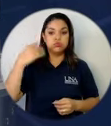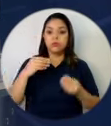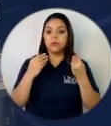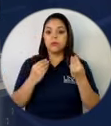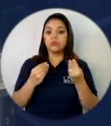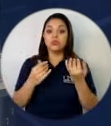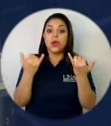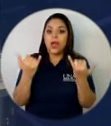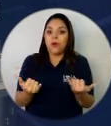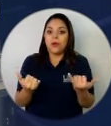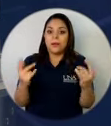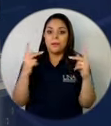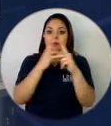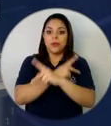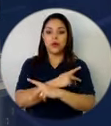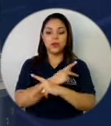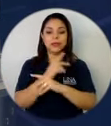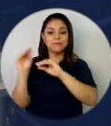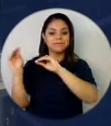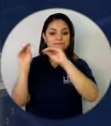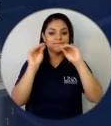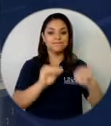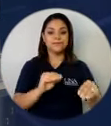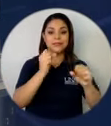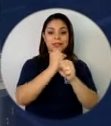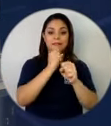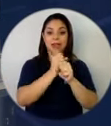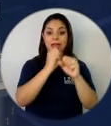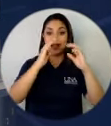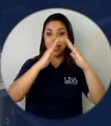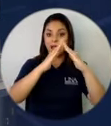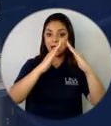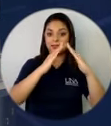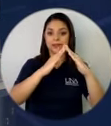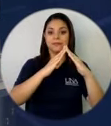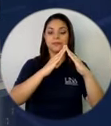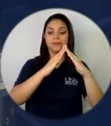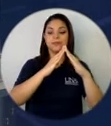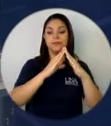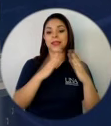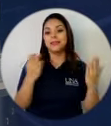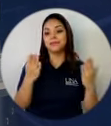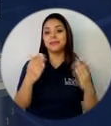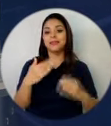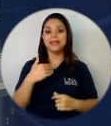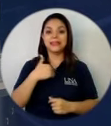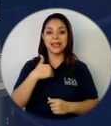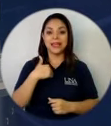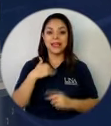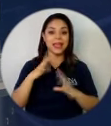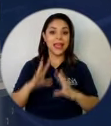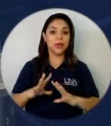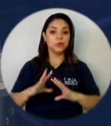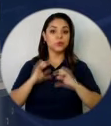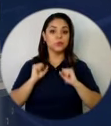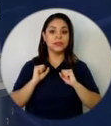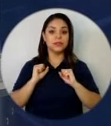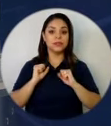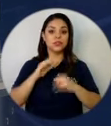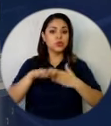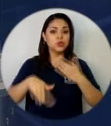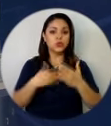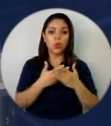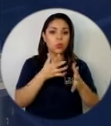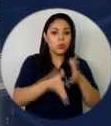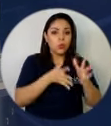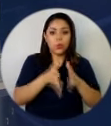¿verdad?, tuvimos que trasladarnos a laborar en el ámbito doméstico, en las casas, y tener además que asumir toda